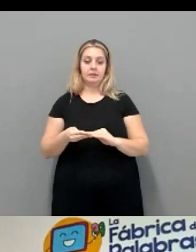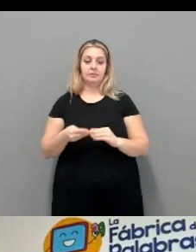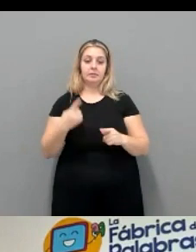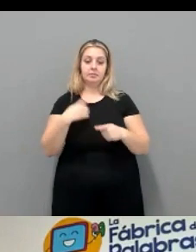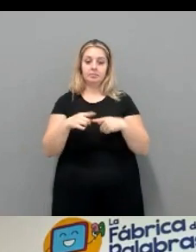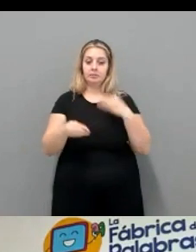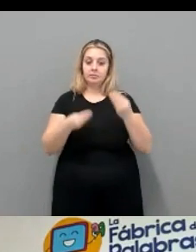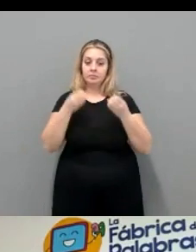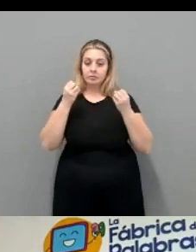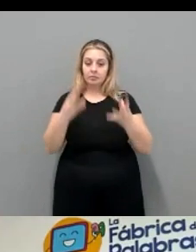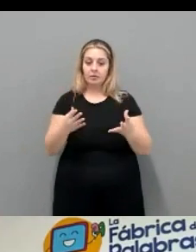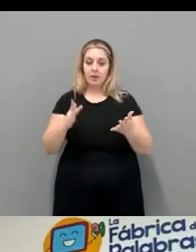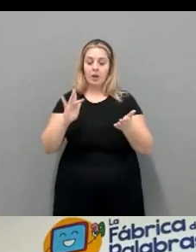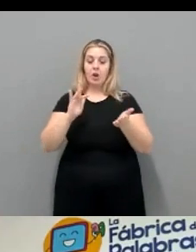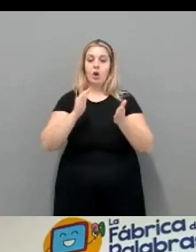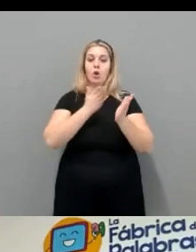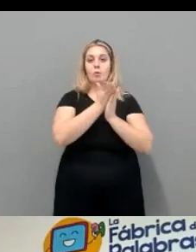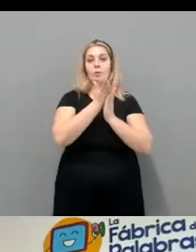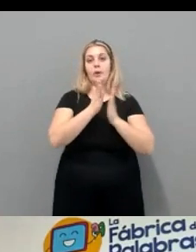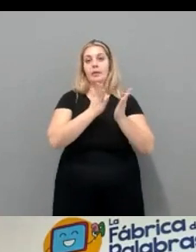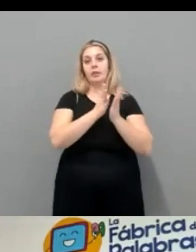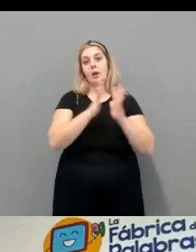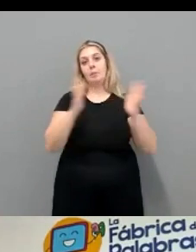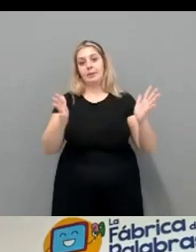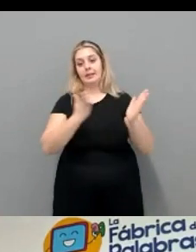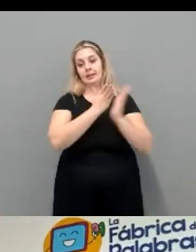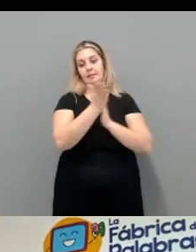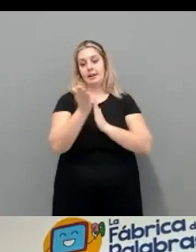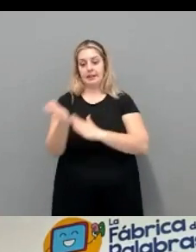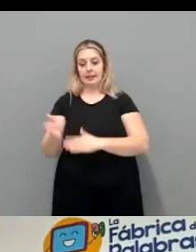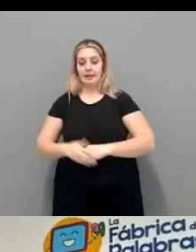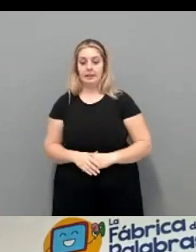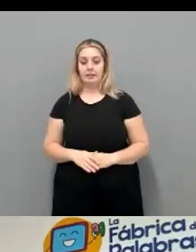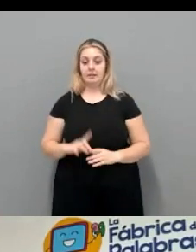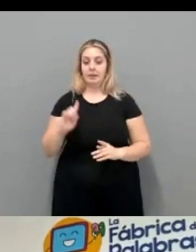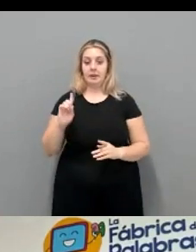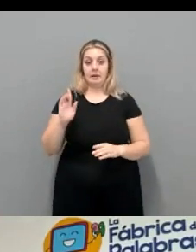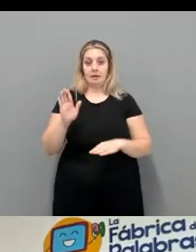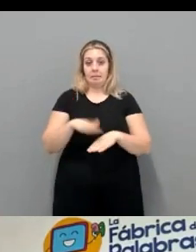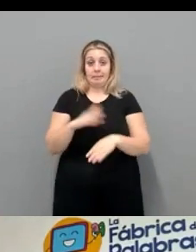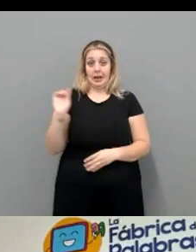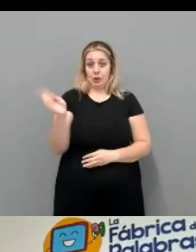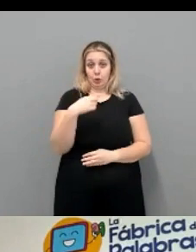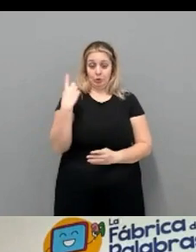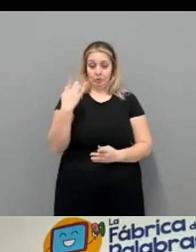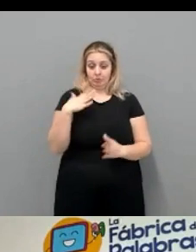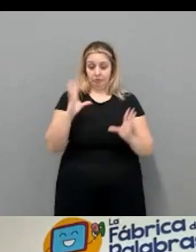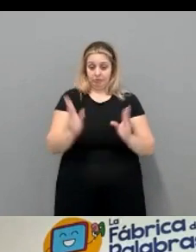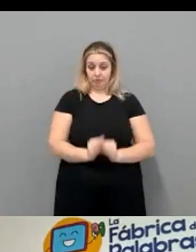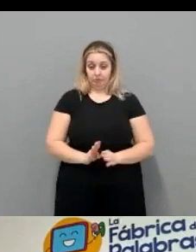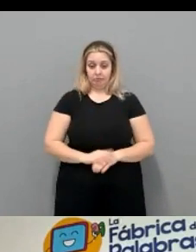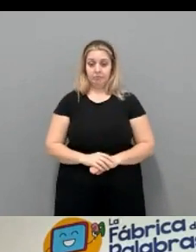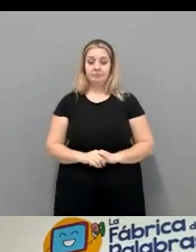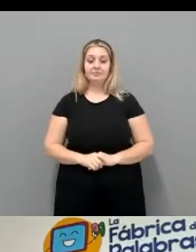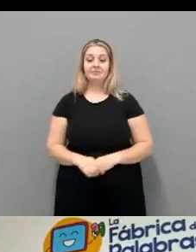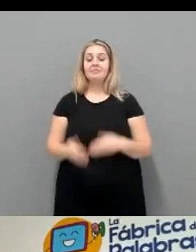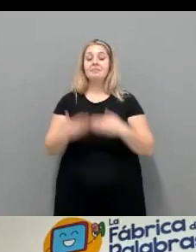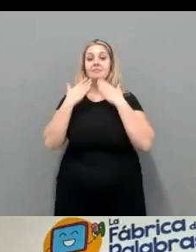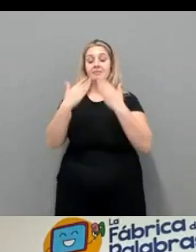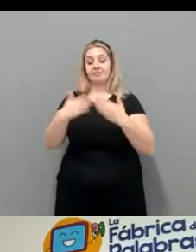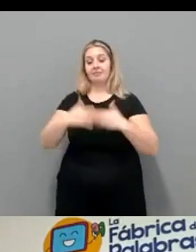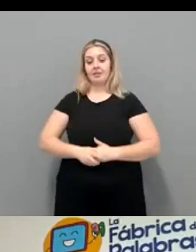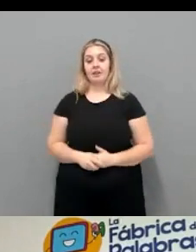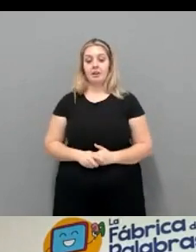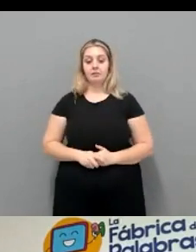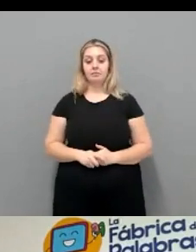en comunicación aumentativa alternativa y es para todos, en definitiva. Muchas gracias.